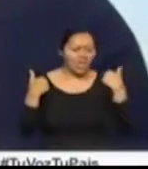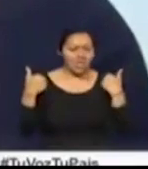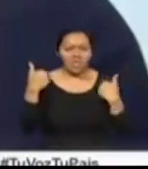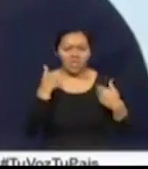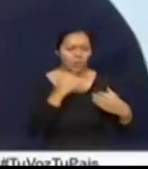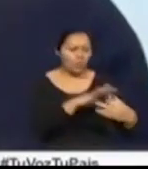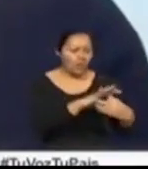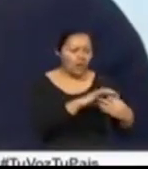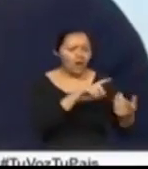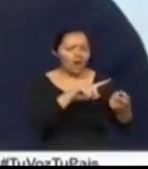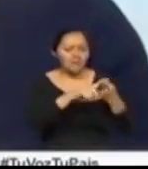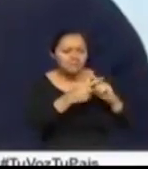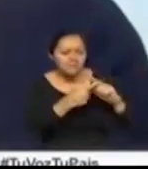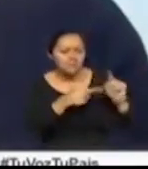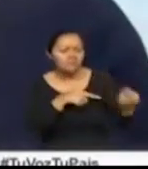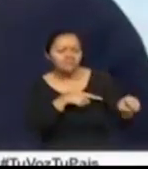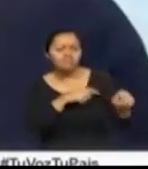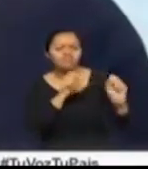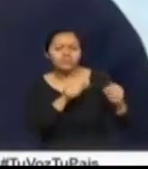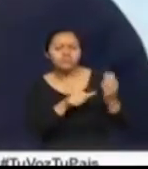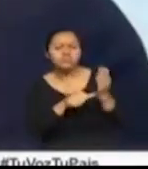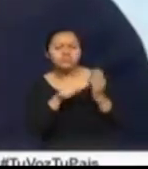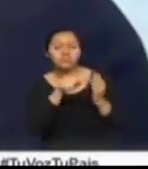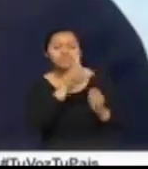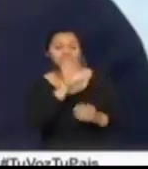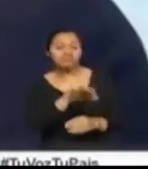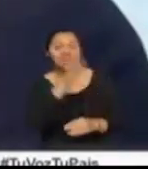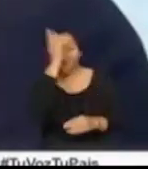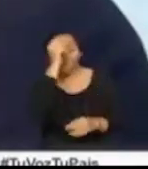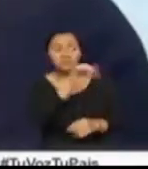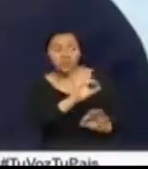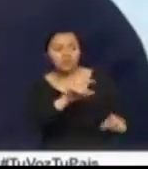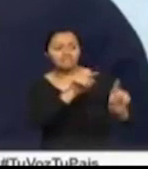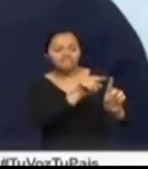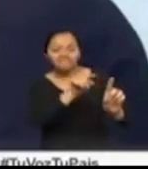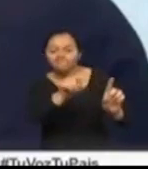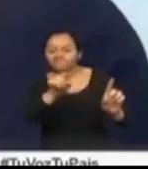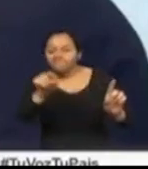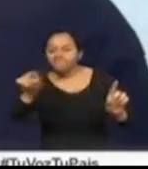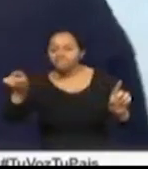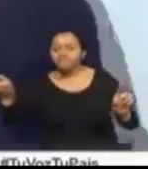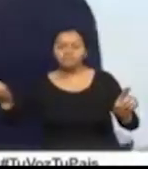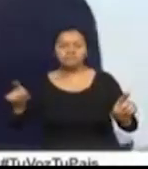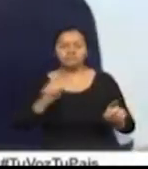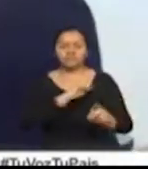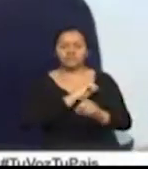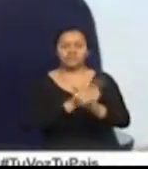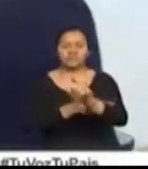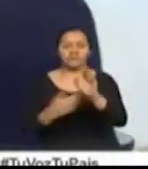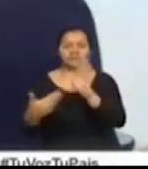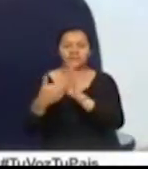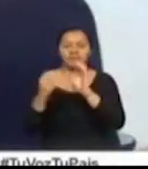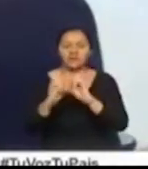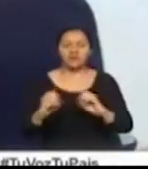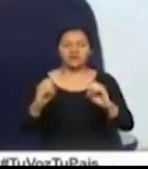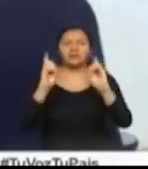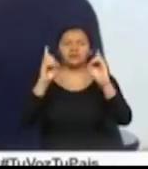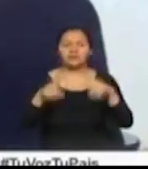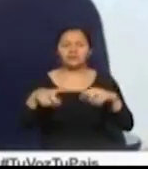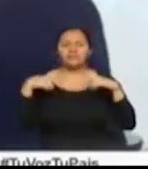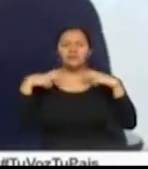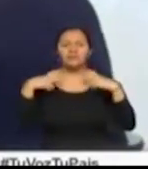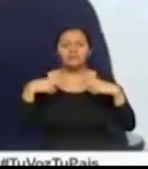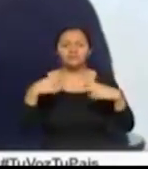cercanos para decir, ah, como no me pueden encontrar nada a mí, no tienen tampoco la valentía de acusarme de algo. Aquí tiene que investigar la justicia